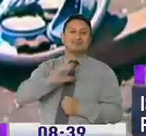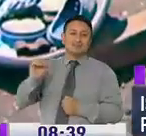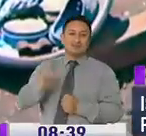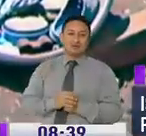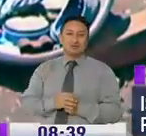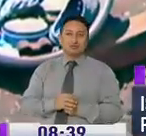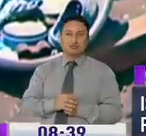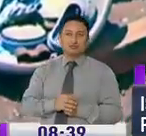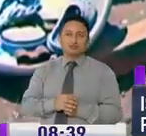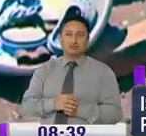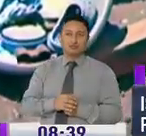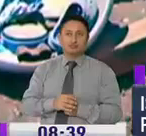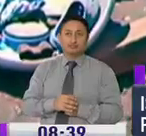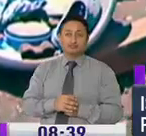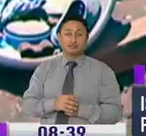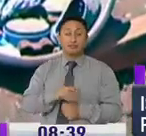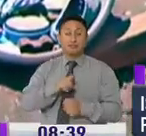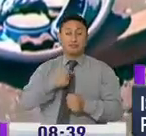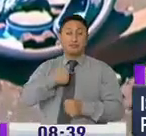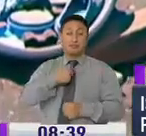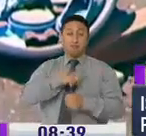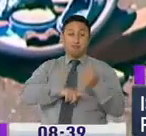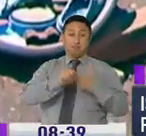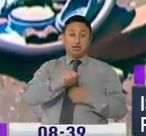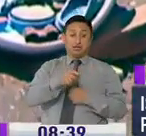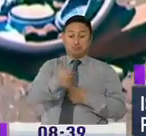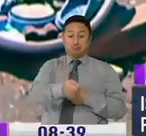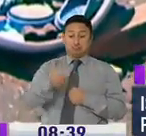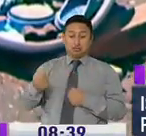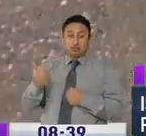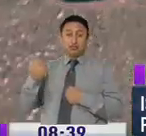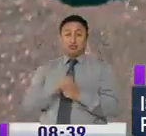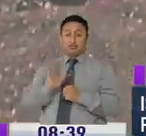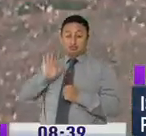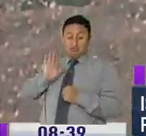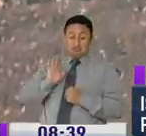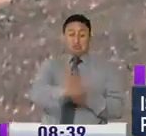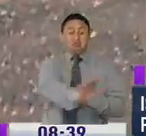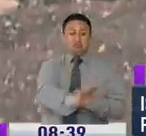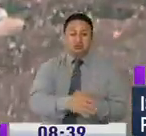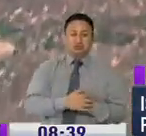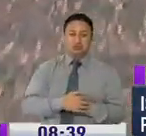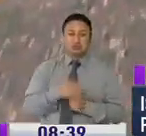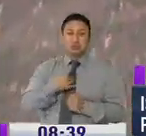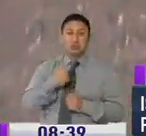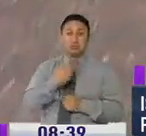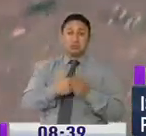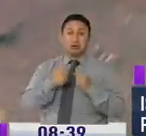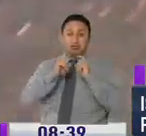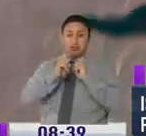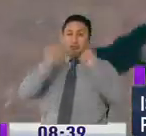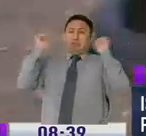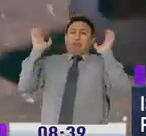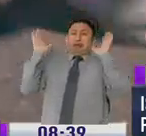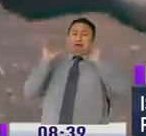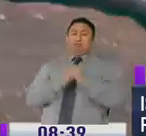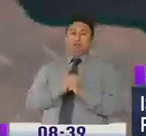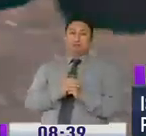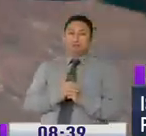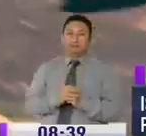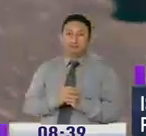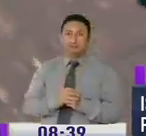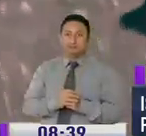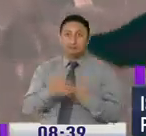Mi hija abre la puerta y el otro chico, el que vino adelante, la empuja con patazo. La empujaron, mi hija lloró, mi hija gritó diciendo. Al comprobar